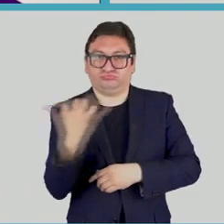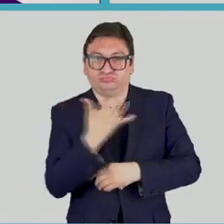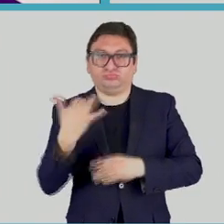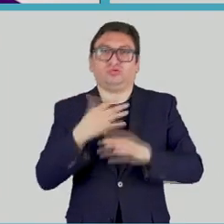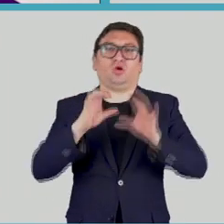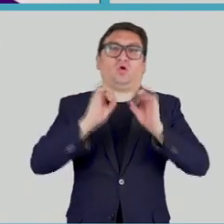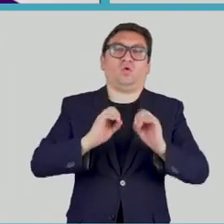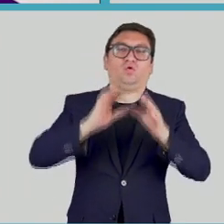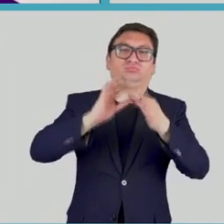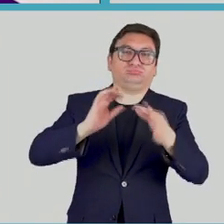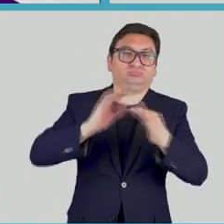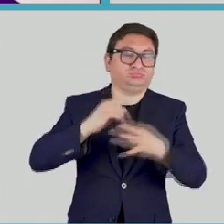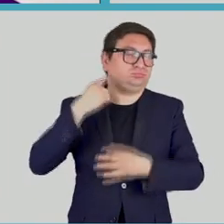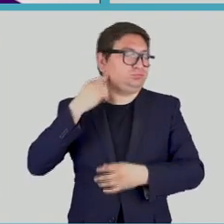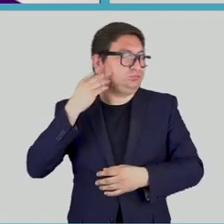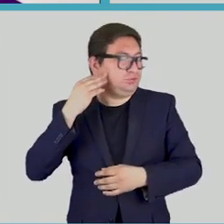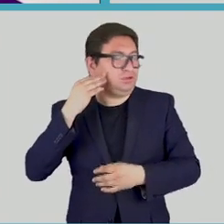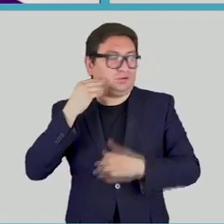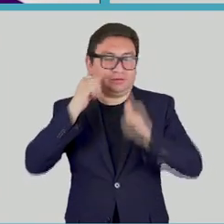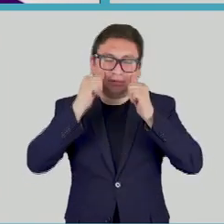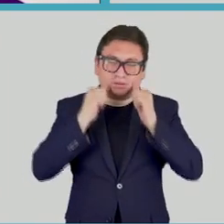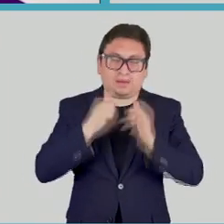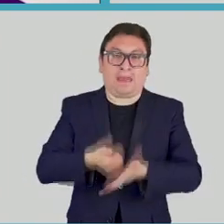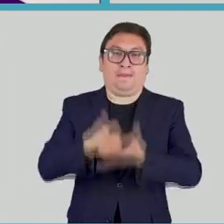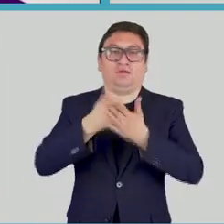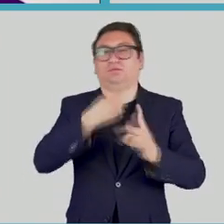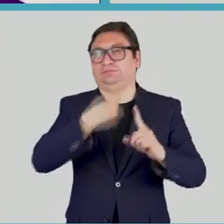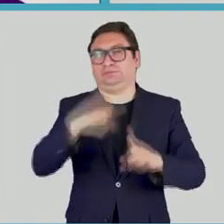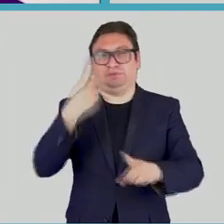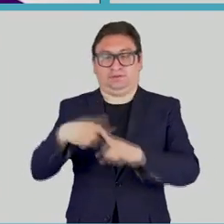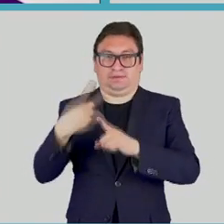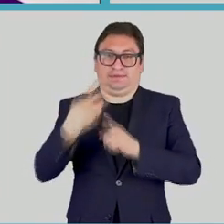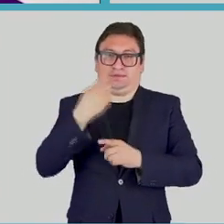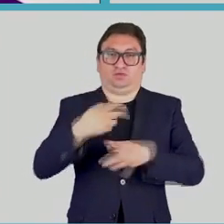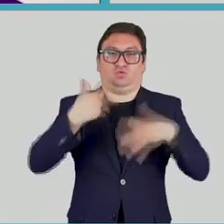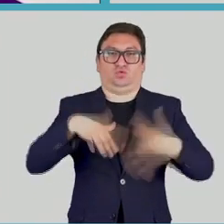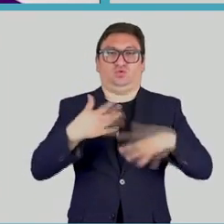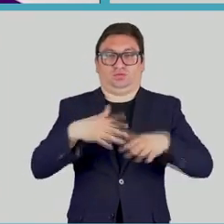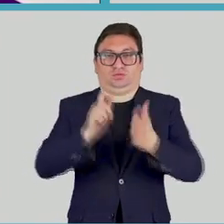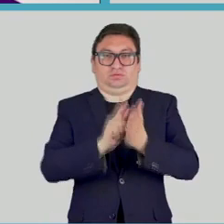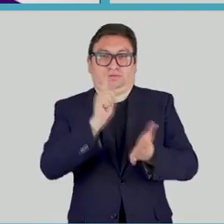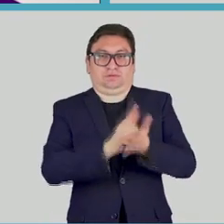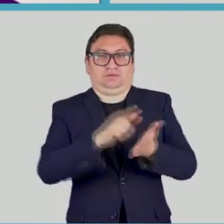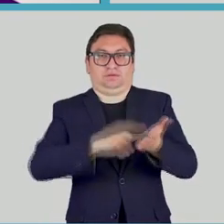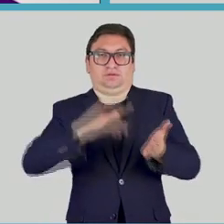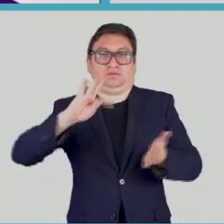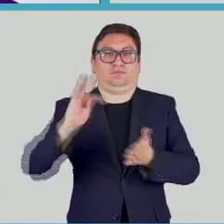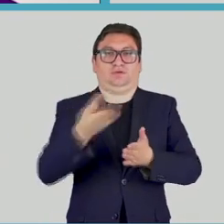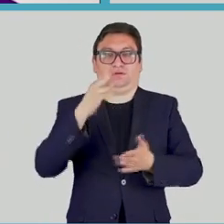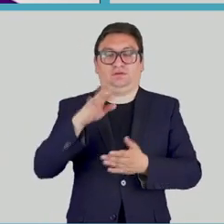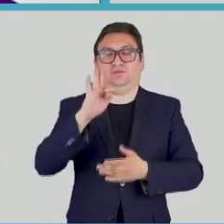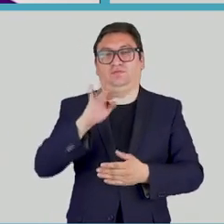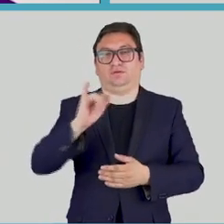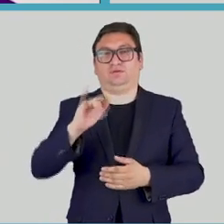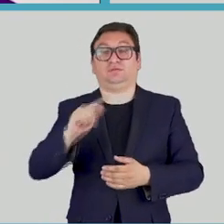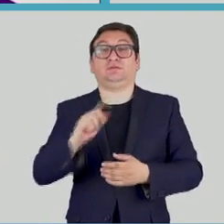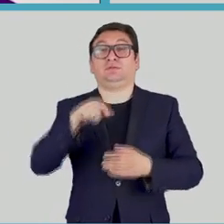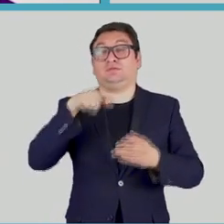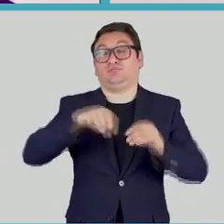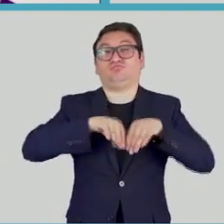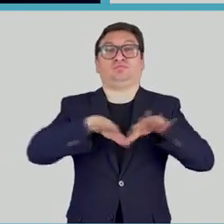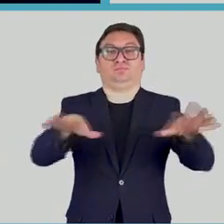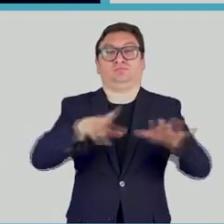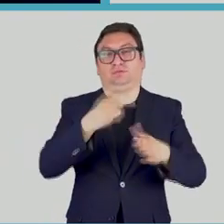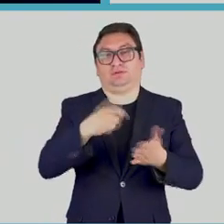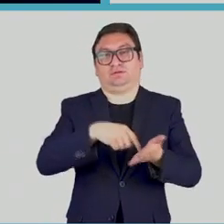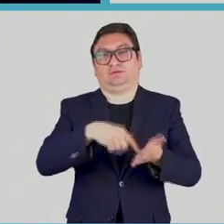subtítulos o descripción de imágenes que también ayudan por supuesto y que son una de las cosas que establece la Ley Federal de telecomunicaciones